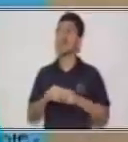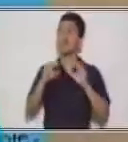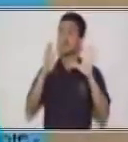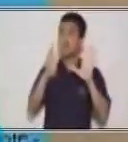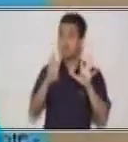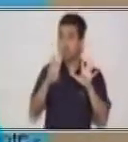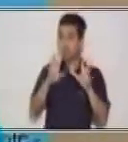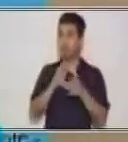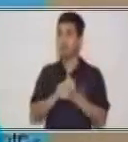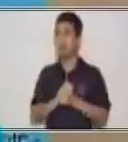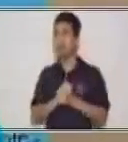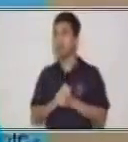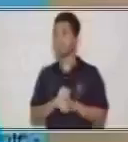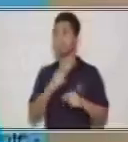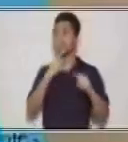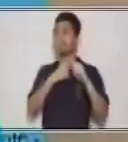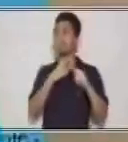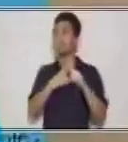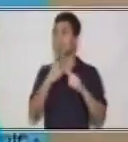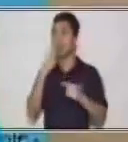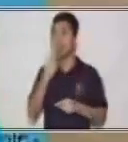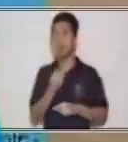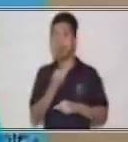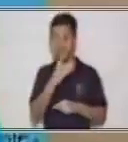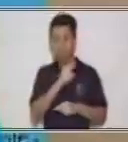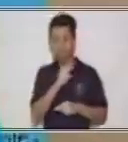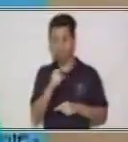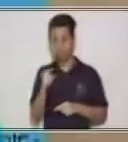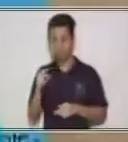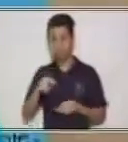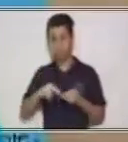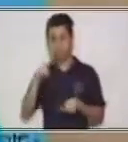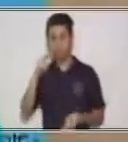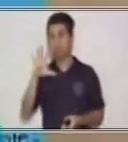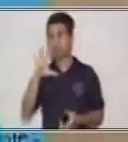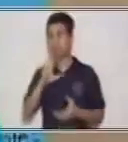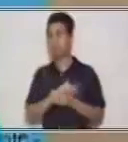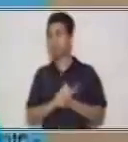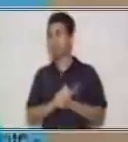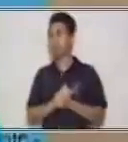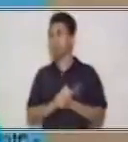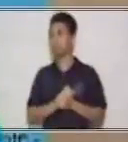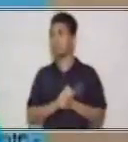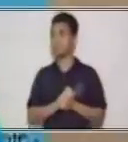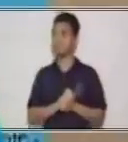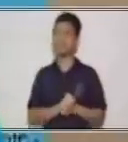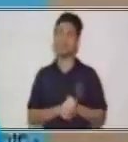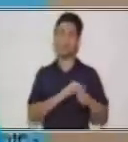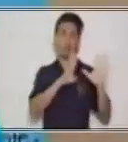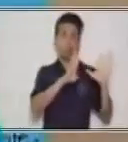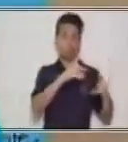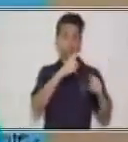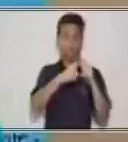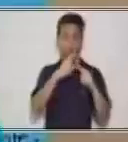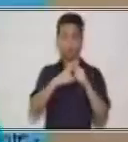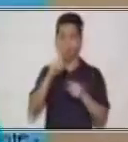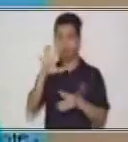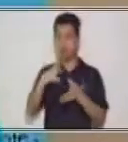9 por, ¿cuántas botellas dijimos que habían? 5. 9 por